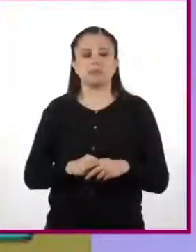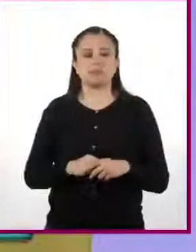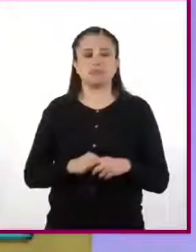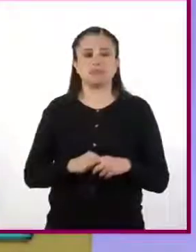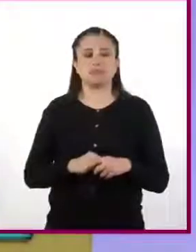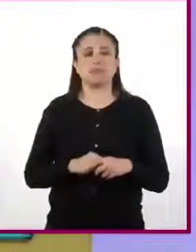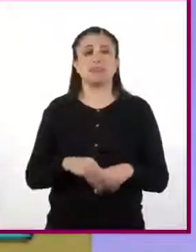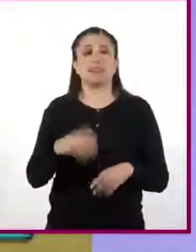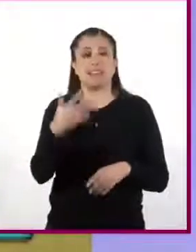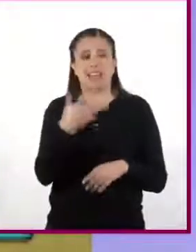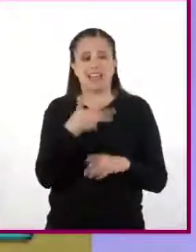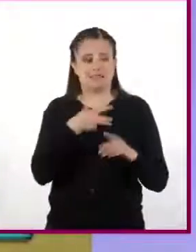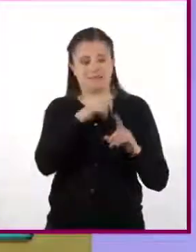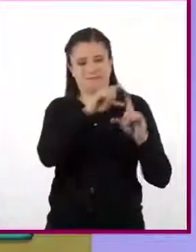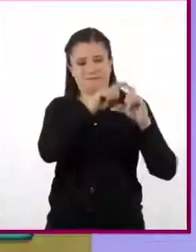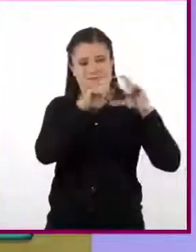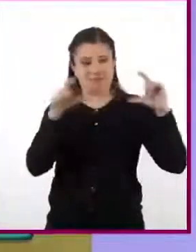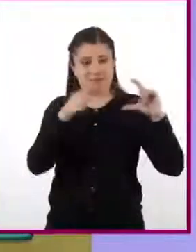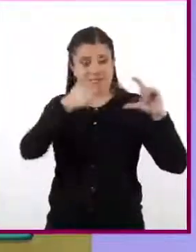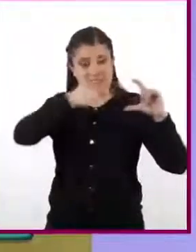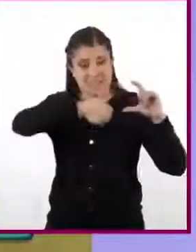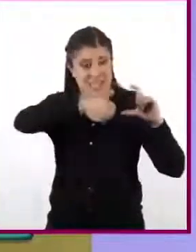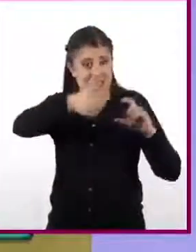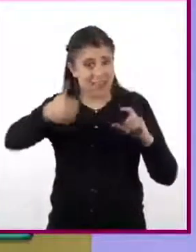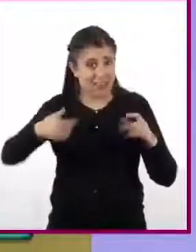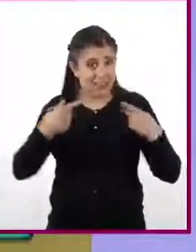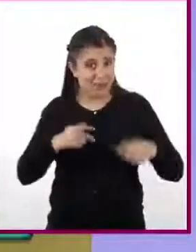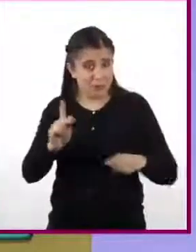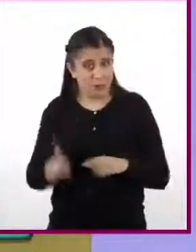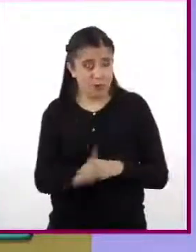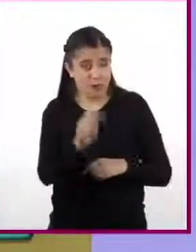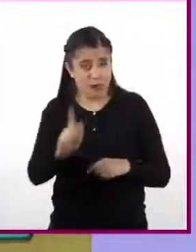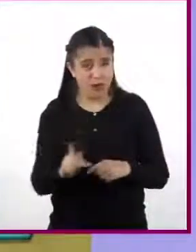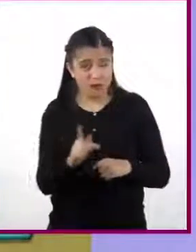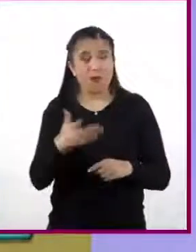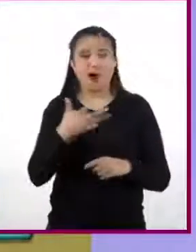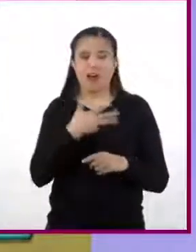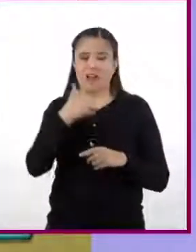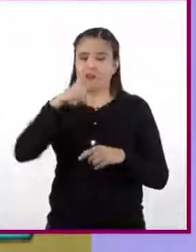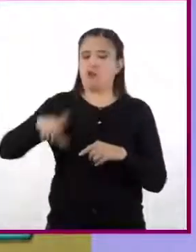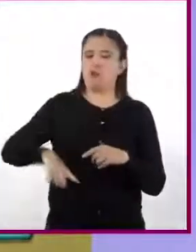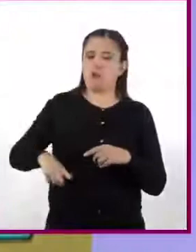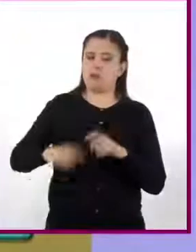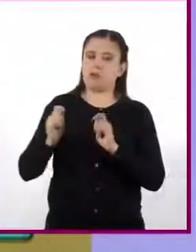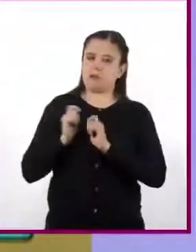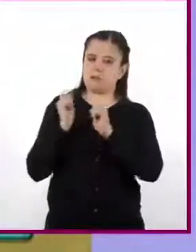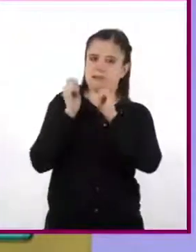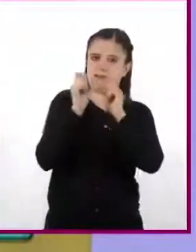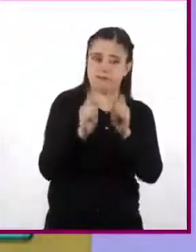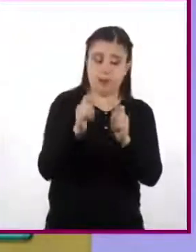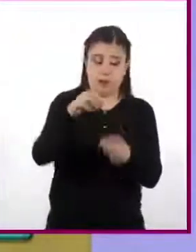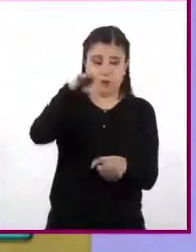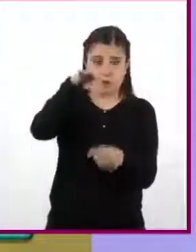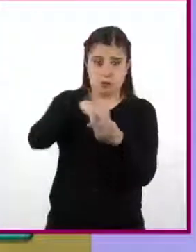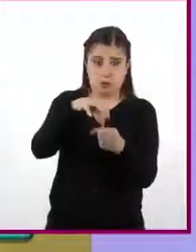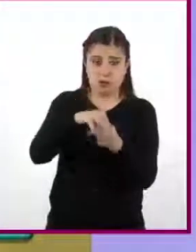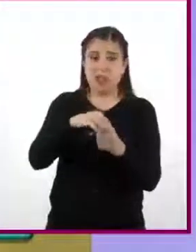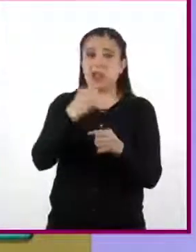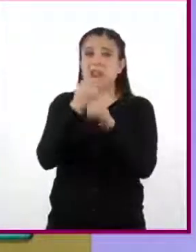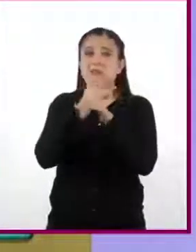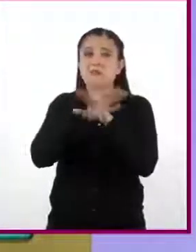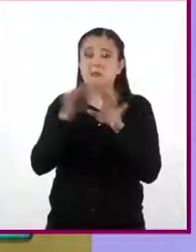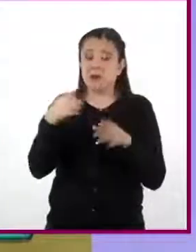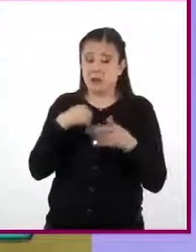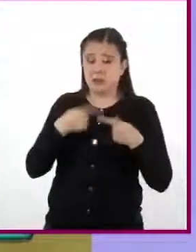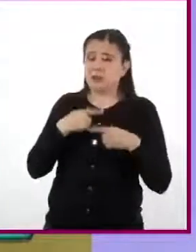Existe un adagio que dice: cada pueblo tiene el gobierno que se merece. Y es que un votante carente de información